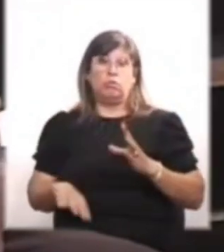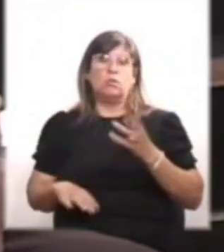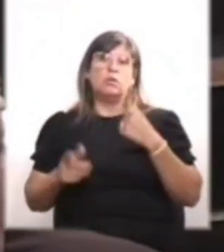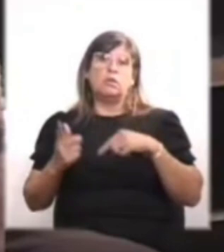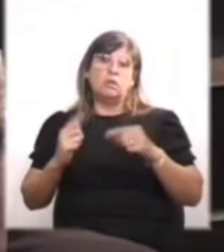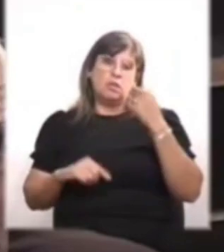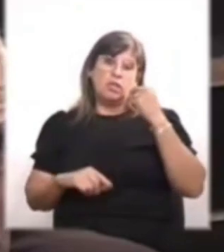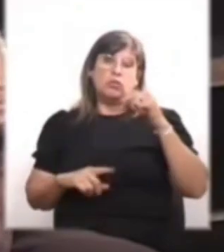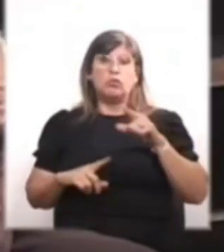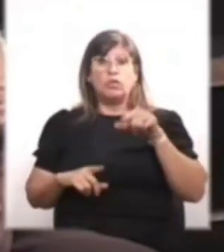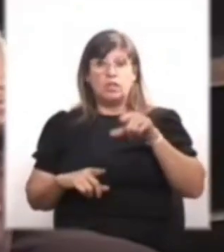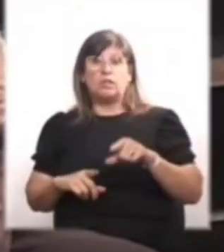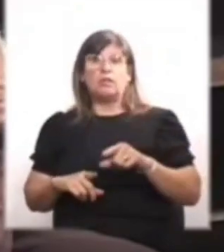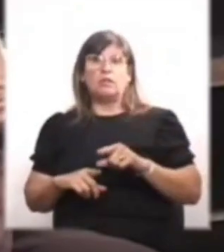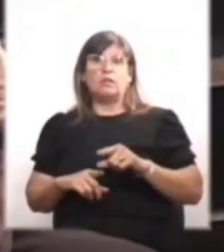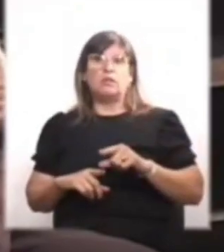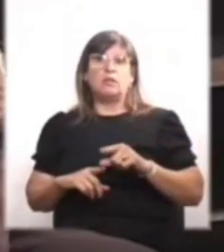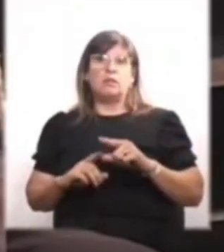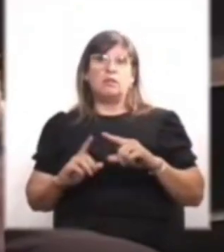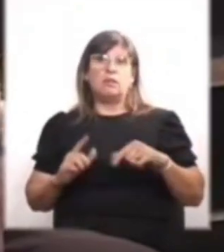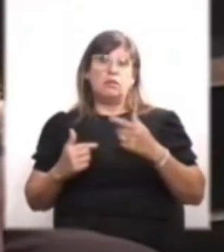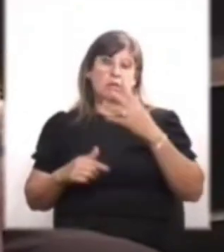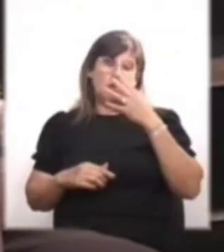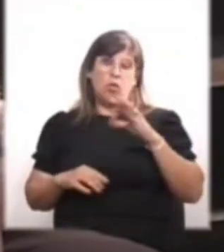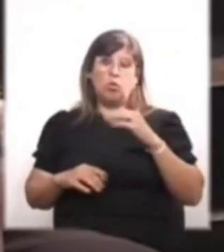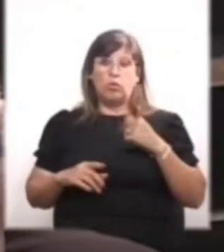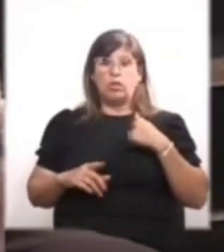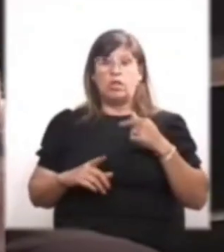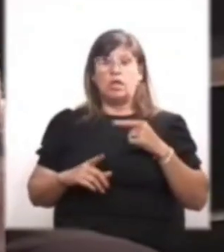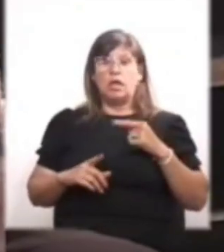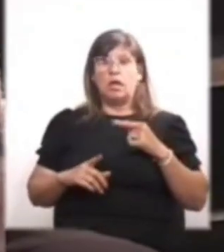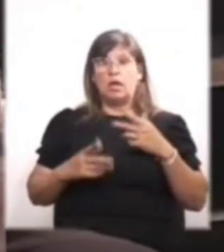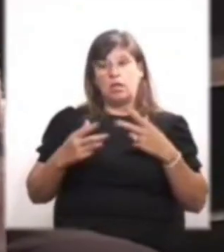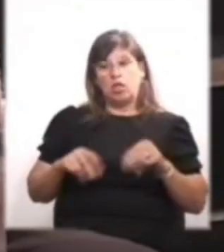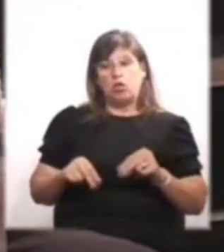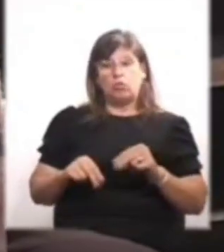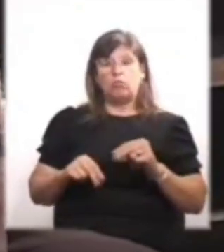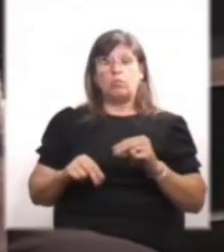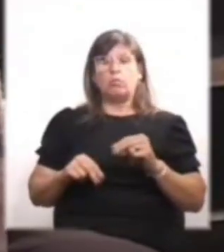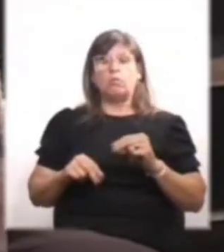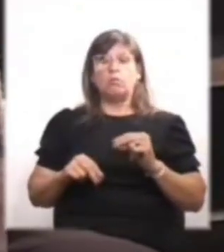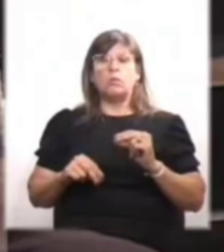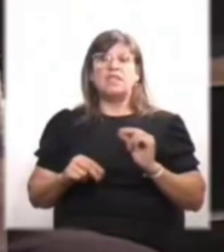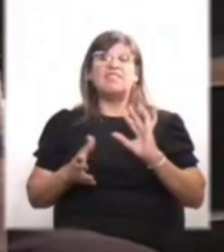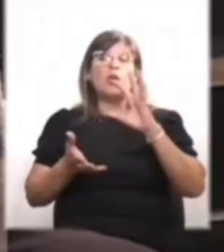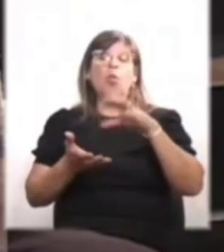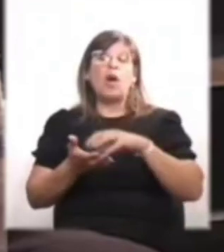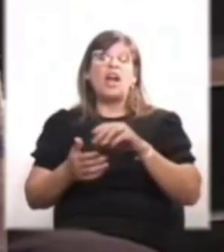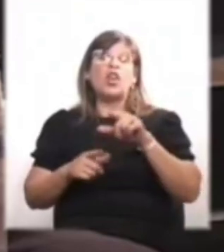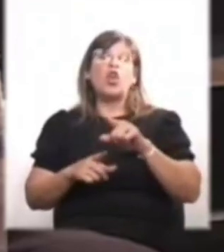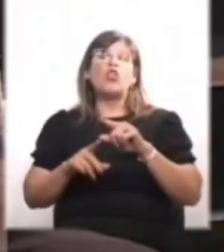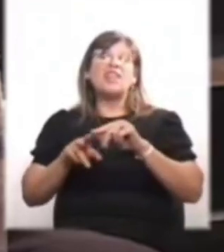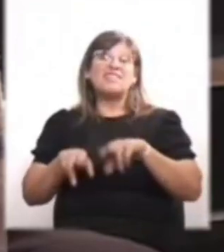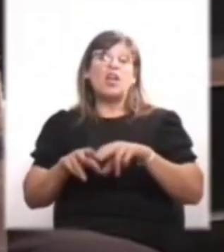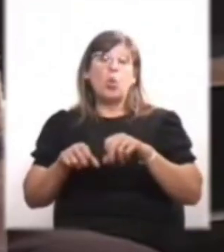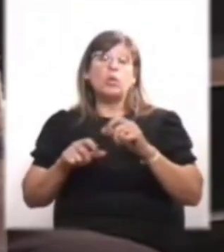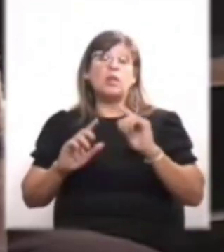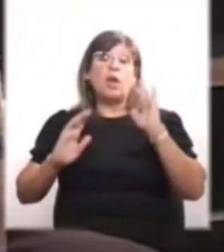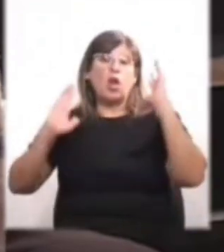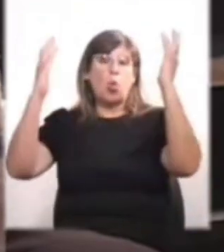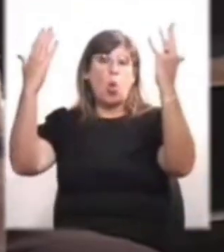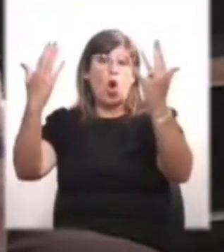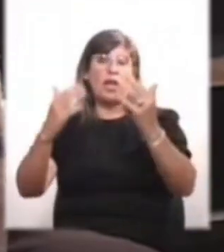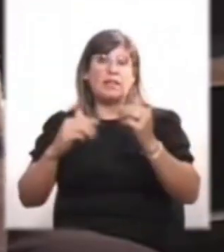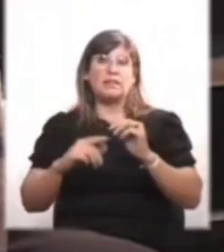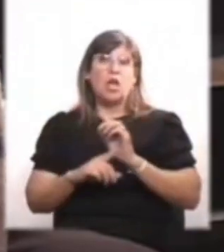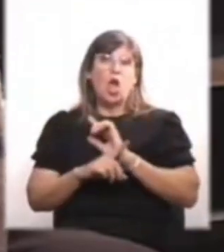una dirección forestal que nuestra única oposición siempre fue el sitio donde se cultivan los bosques,